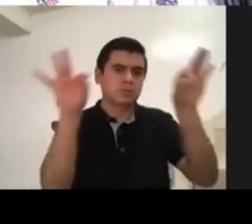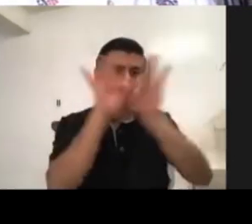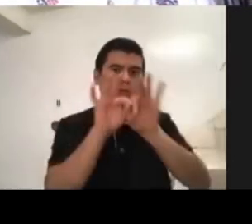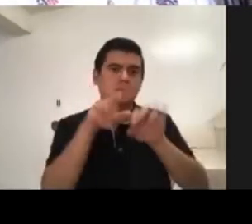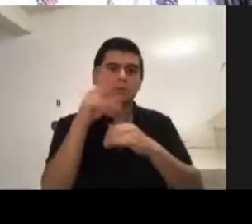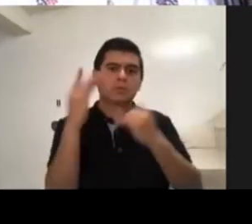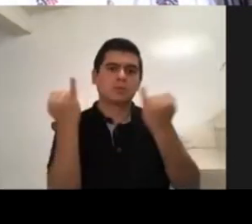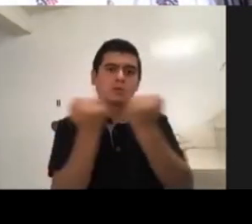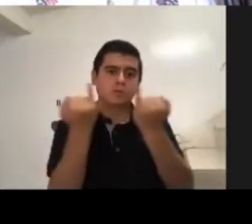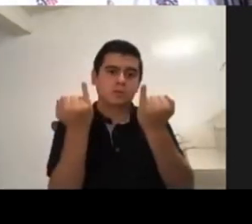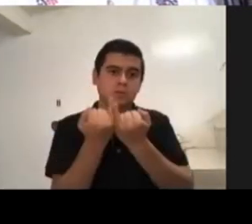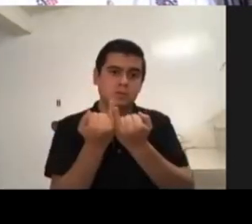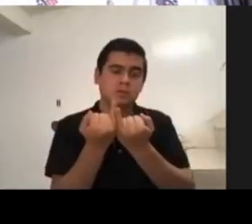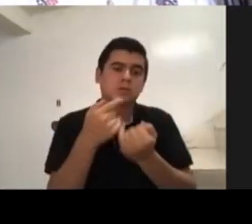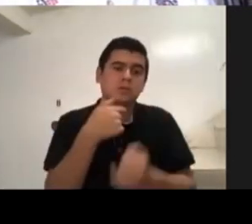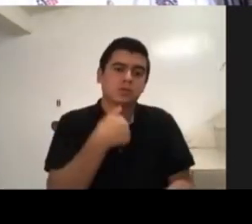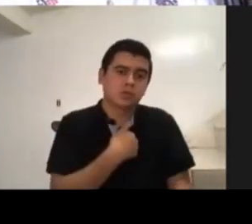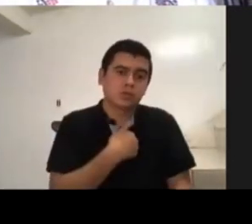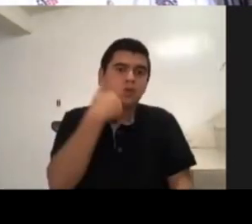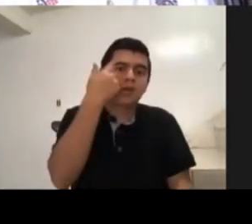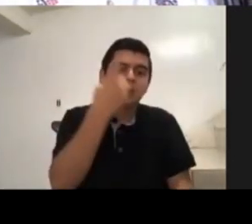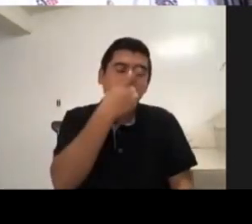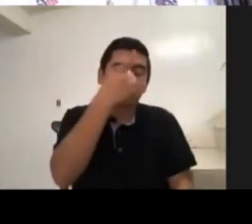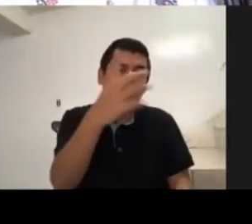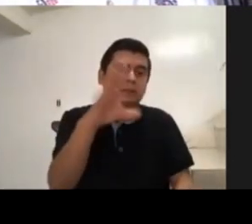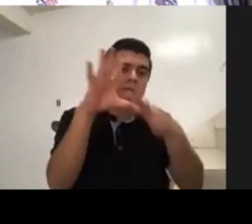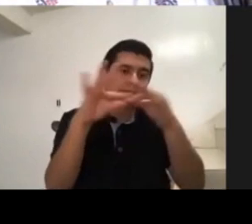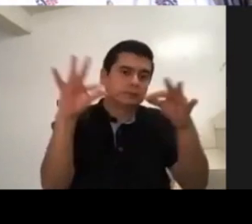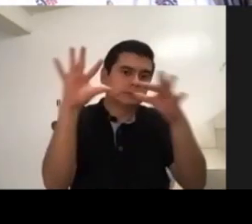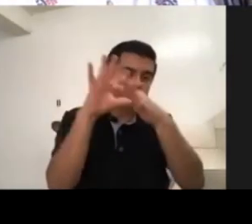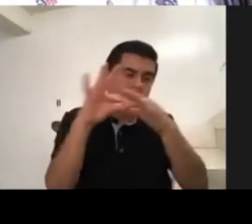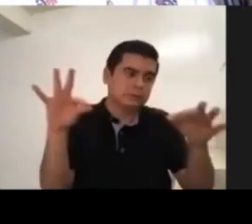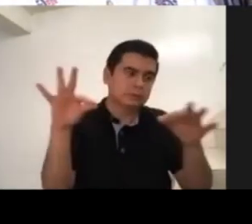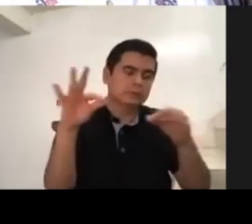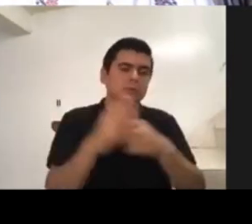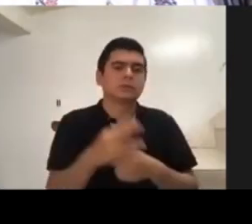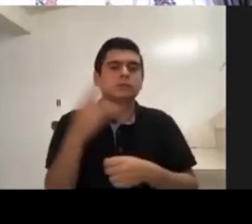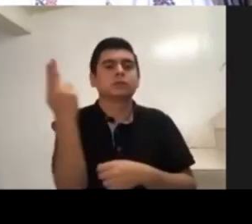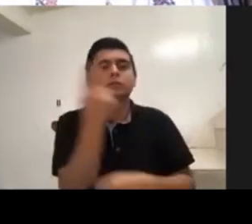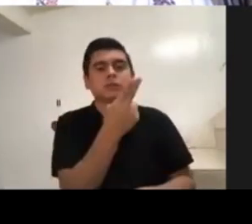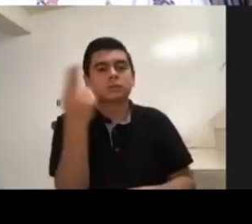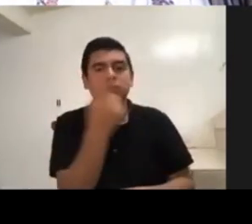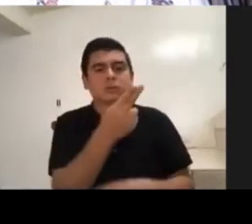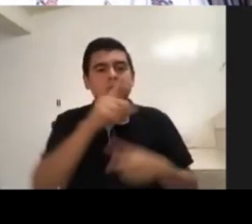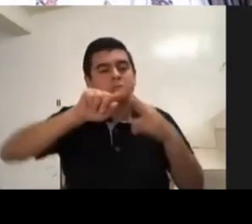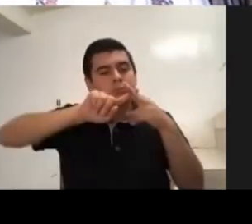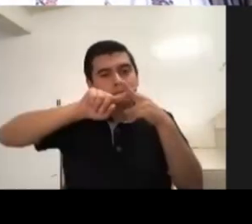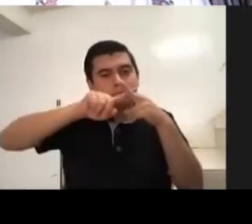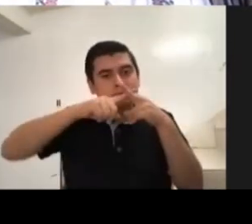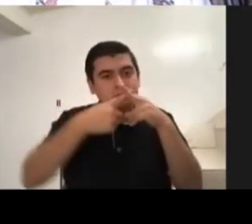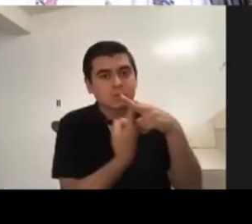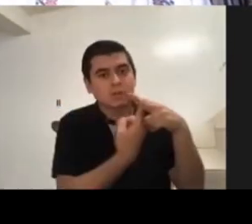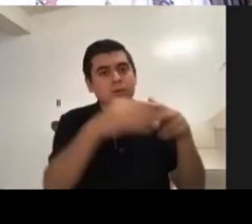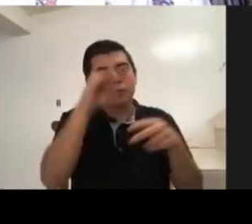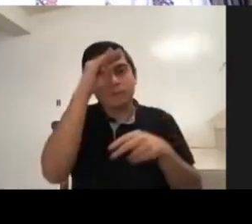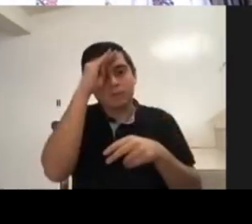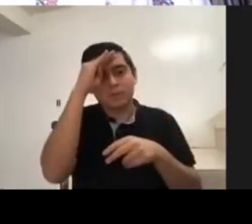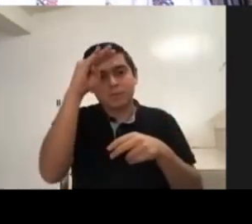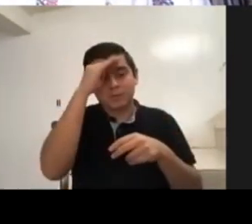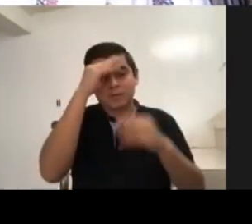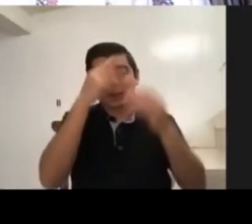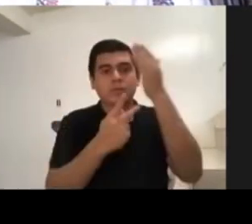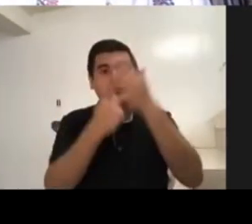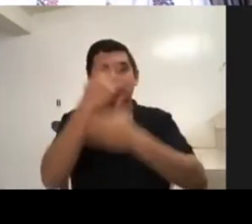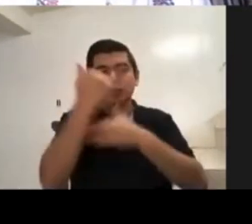que quizás lo que resulta clave es que tenemos que comenzar por empezar a pensar en modelos de atención escolar